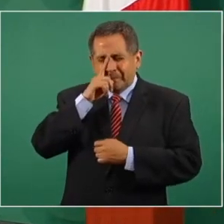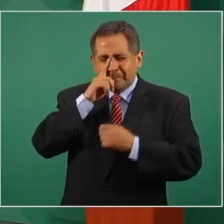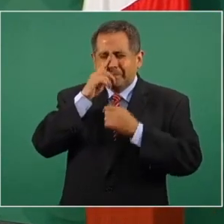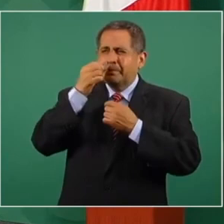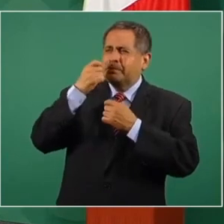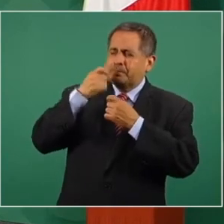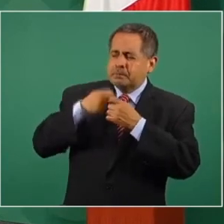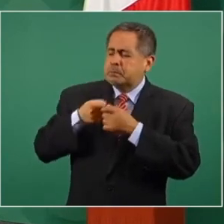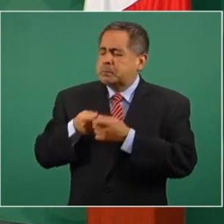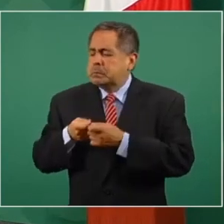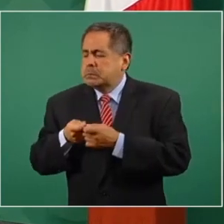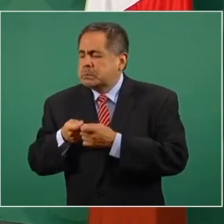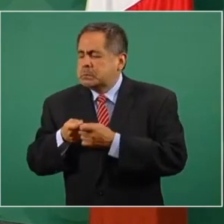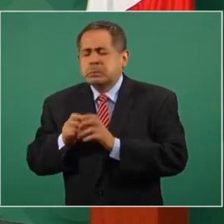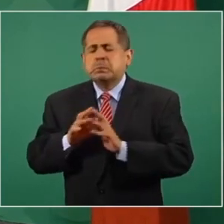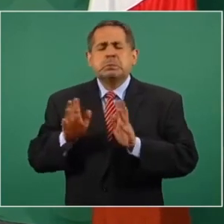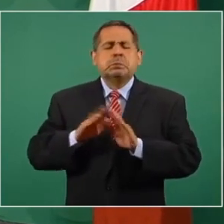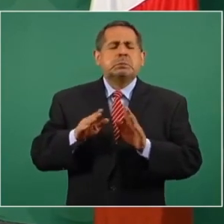negativo.